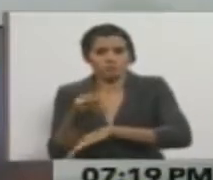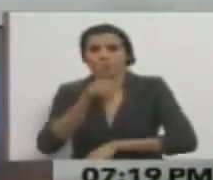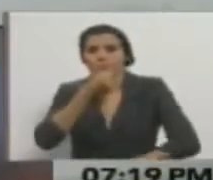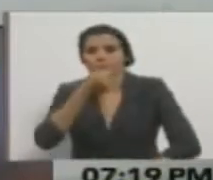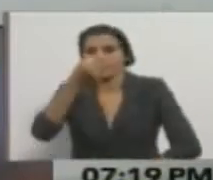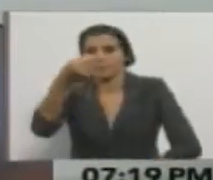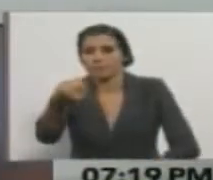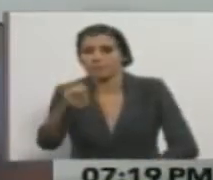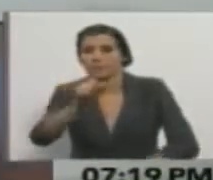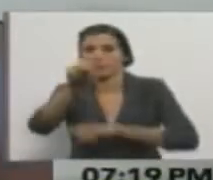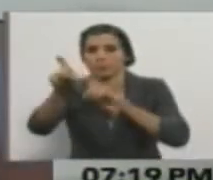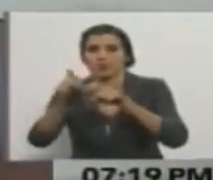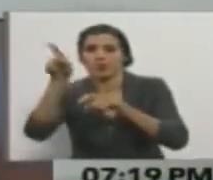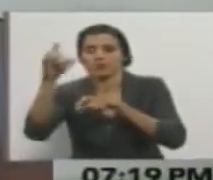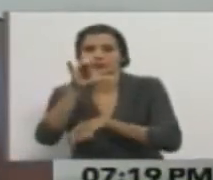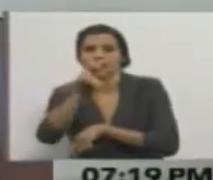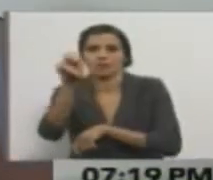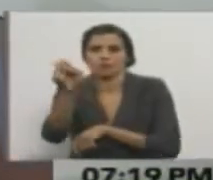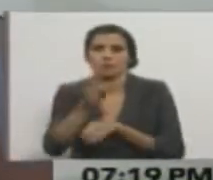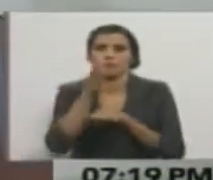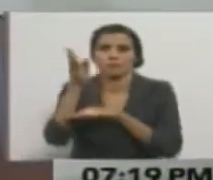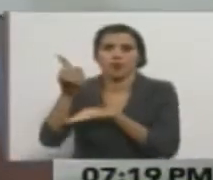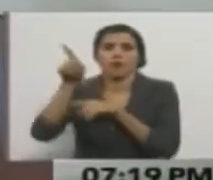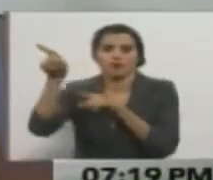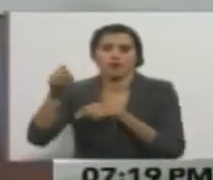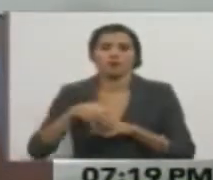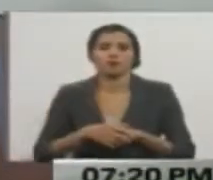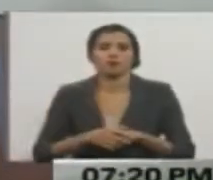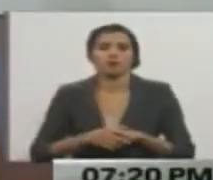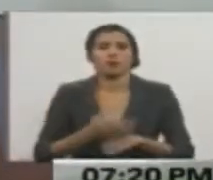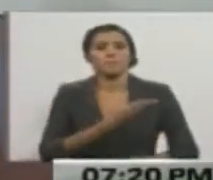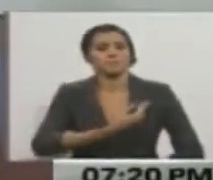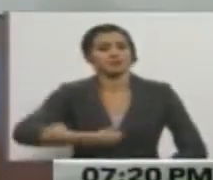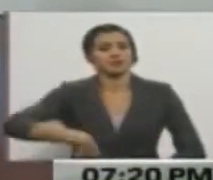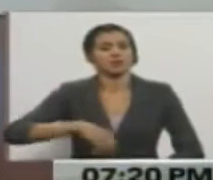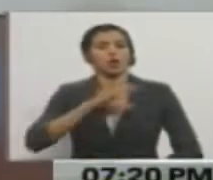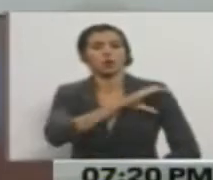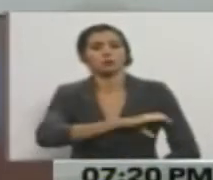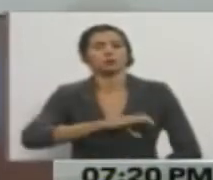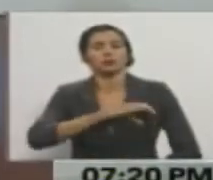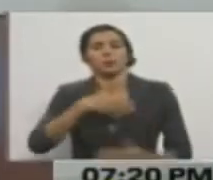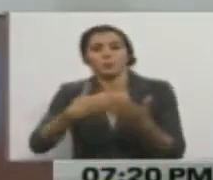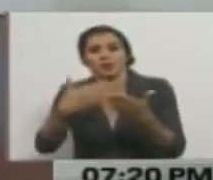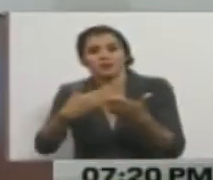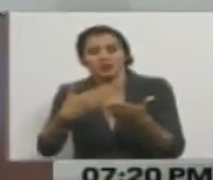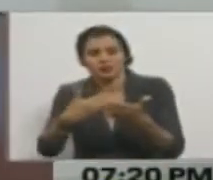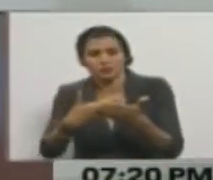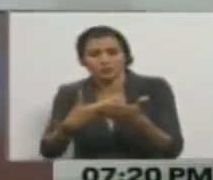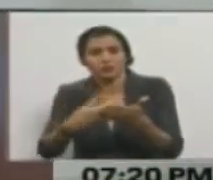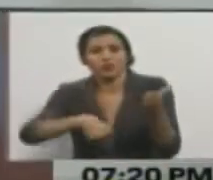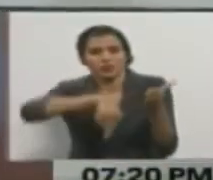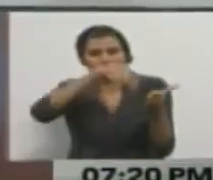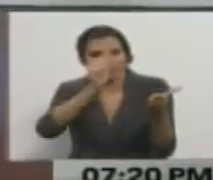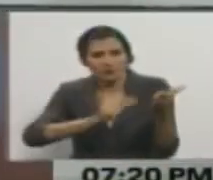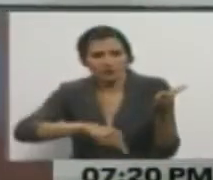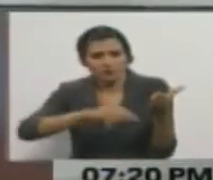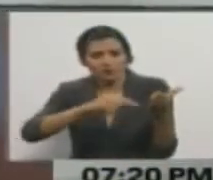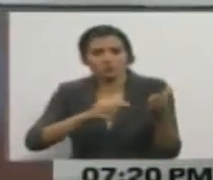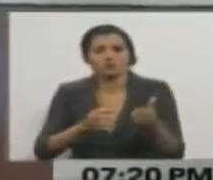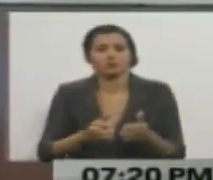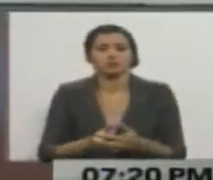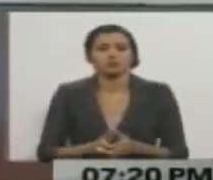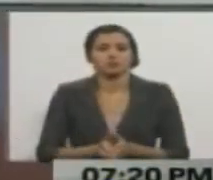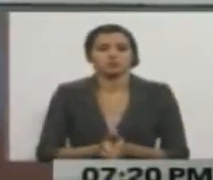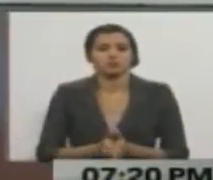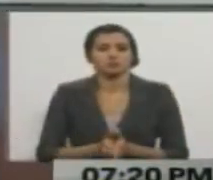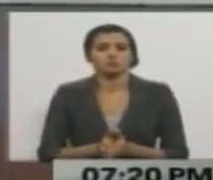Iguana hasta el Consejo Nacional Electoral, donde el presidente de la Comisión de Verificación de Firmas del